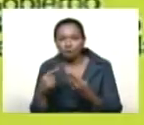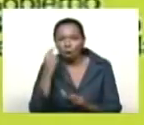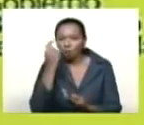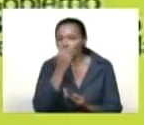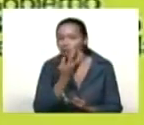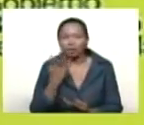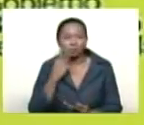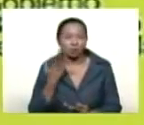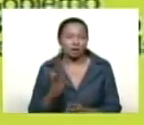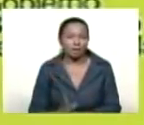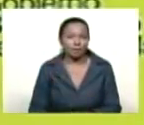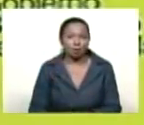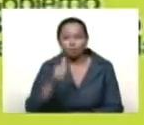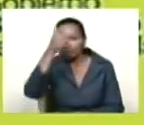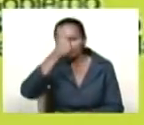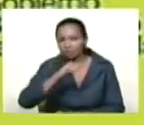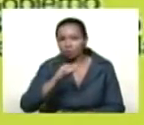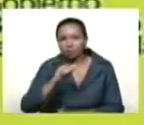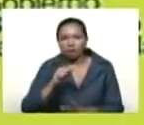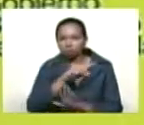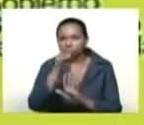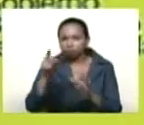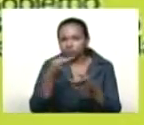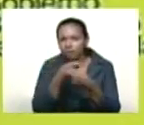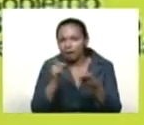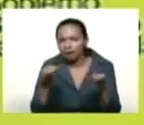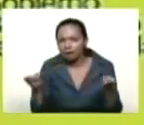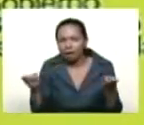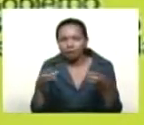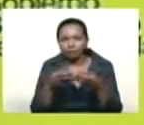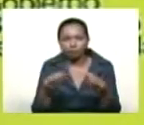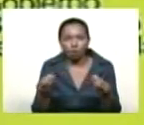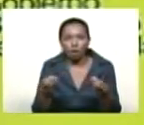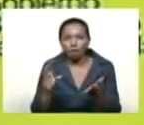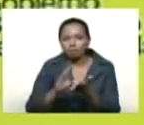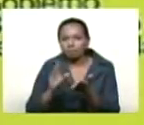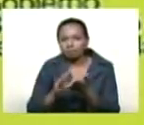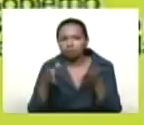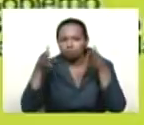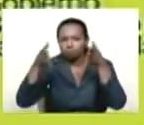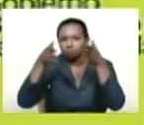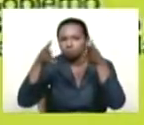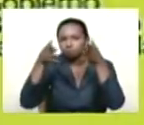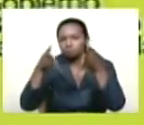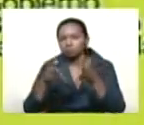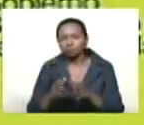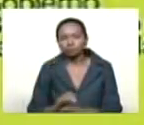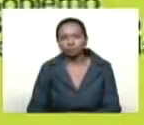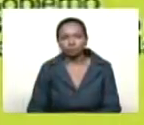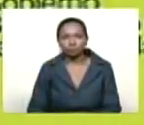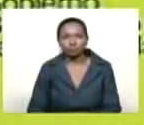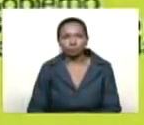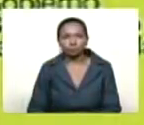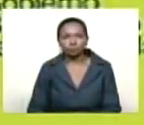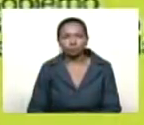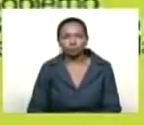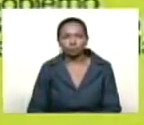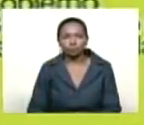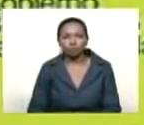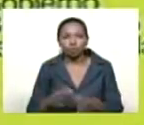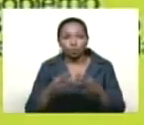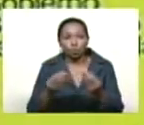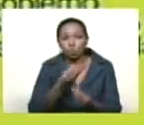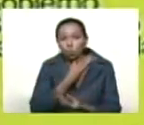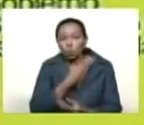oftalmología, cirugía general, gestión integral de centros asistenciales y hemoterapia para enfermeras